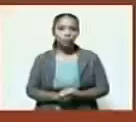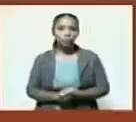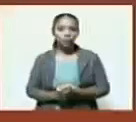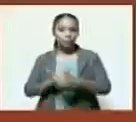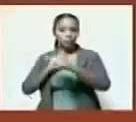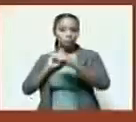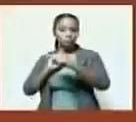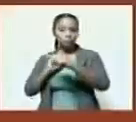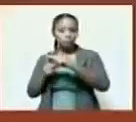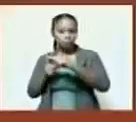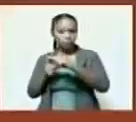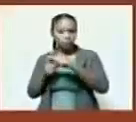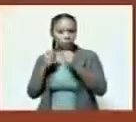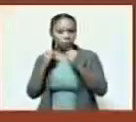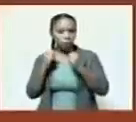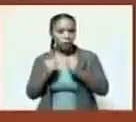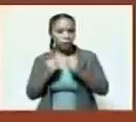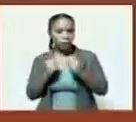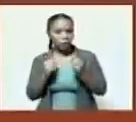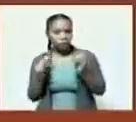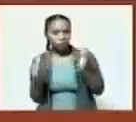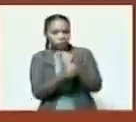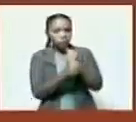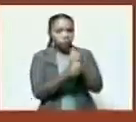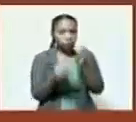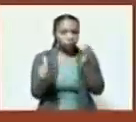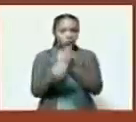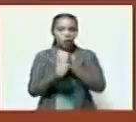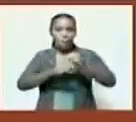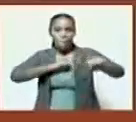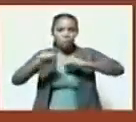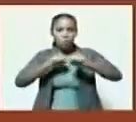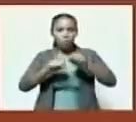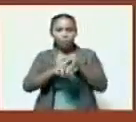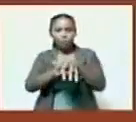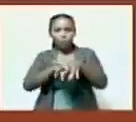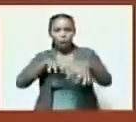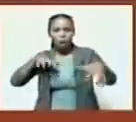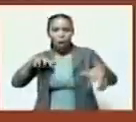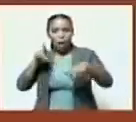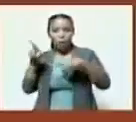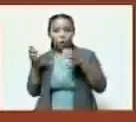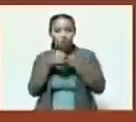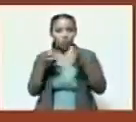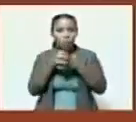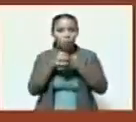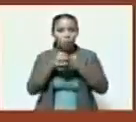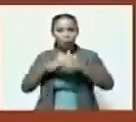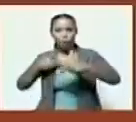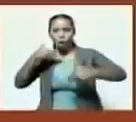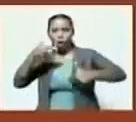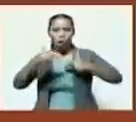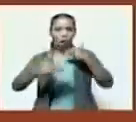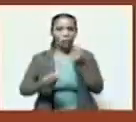conseguido indicios fuertes de una movilización mayor de estos grupos criminales